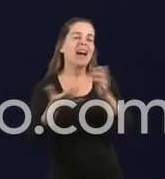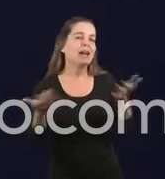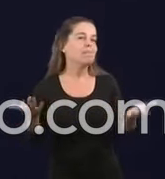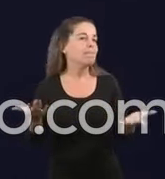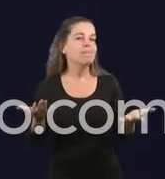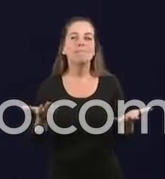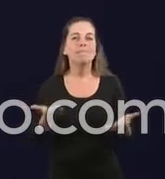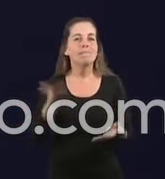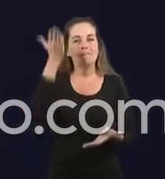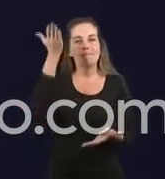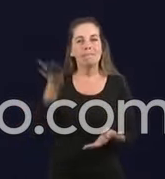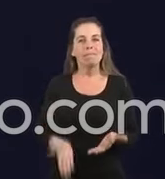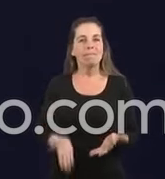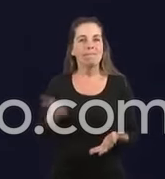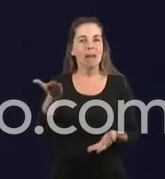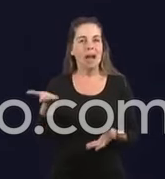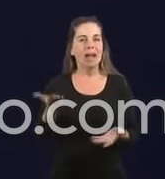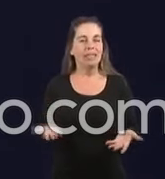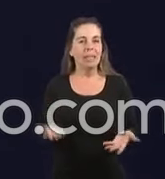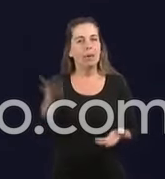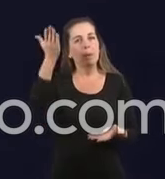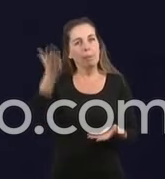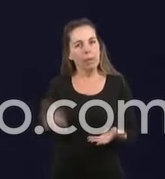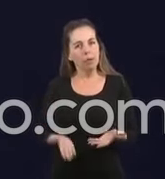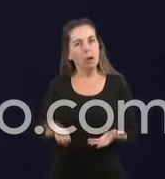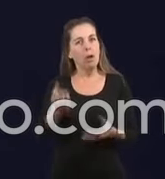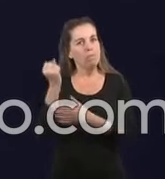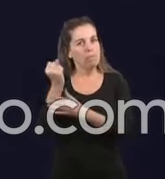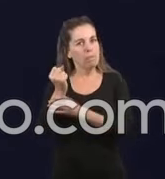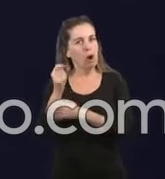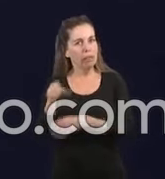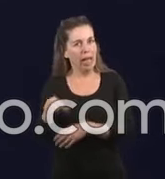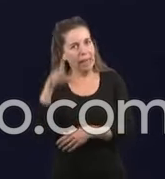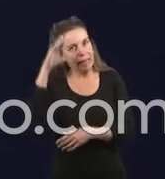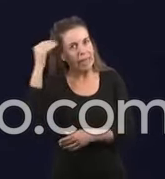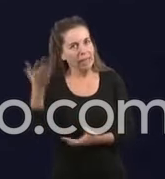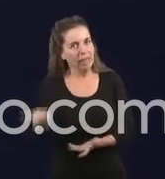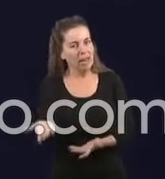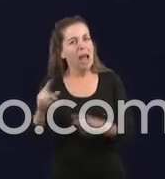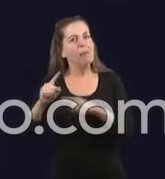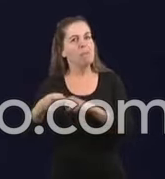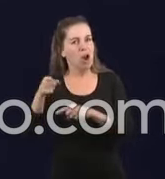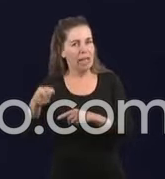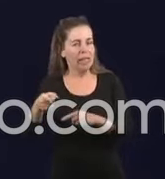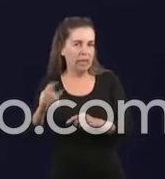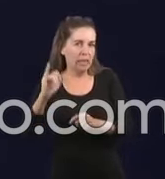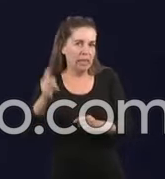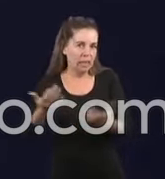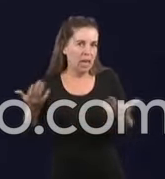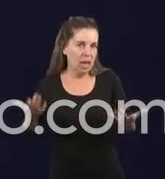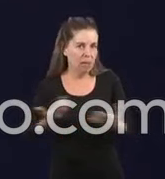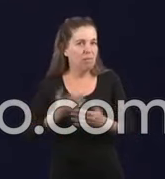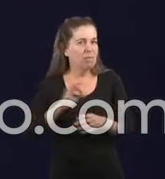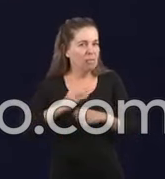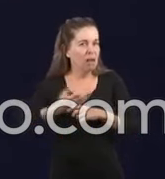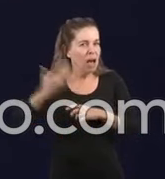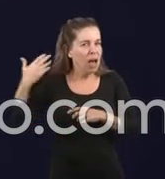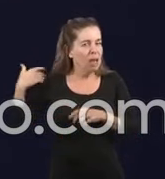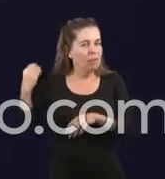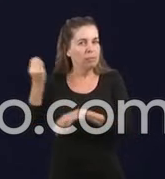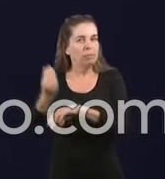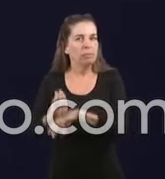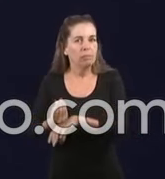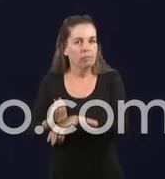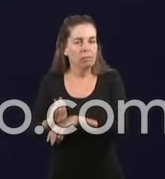personaje del del tamaño político que ha tenido en su momento la doctora kisner y que ha que ha tenido